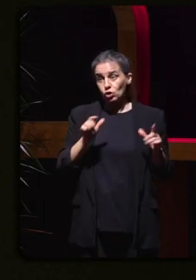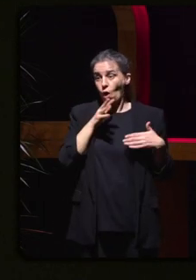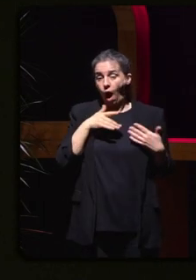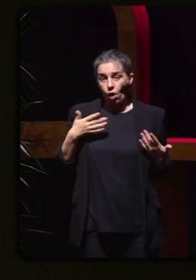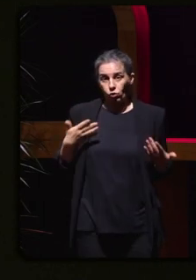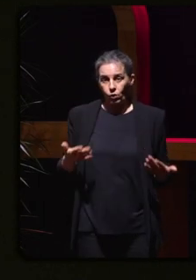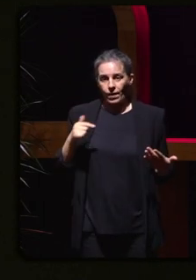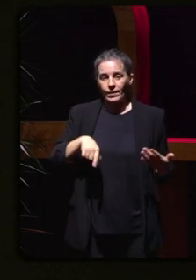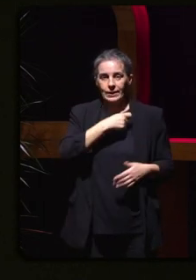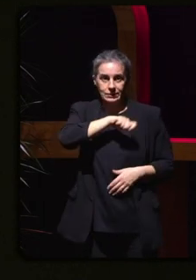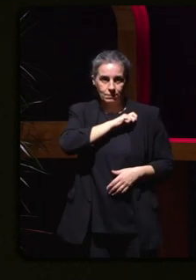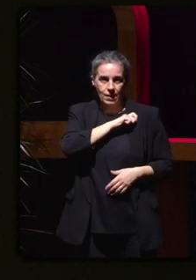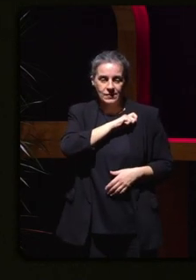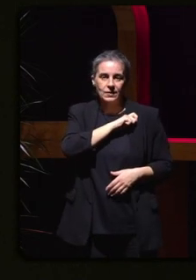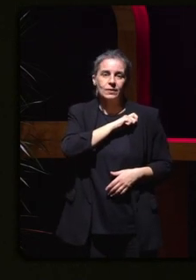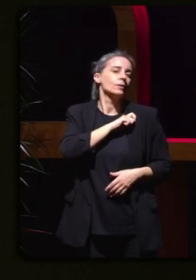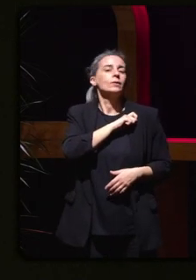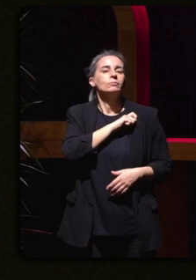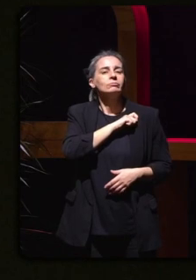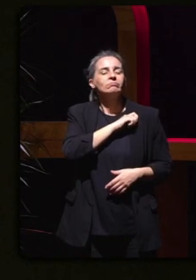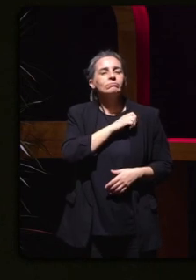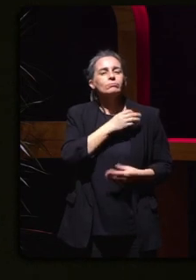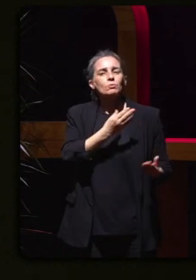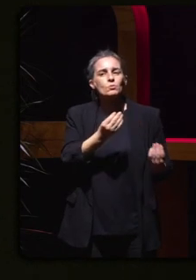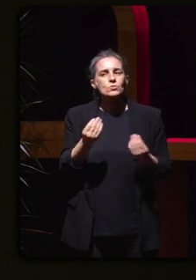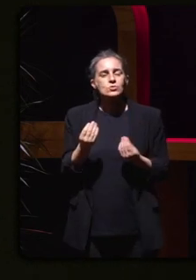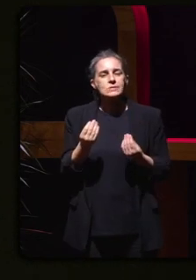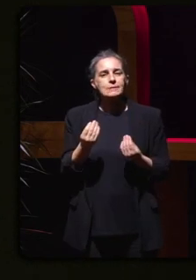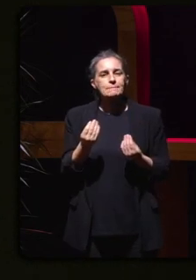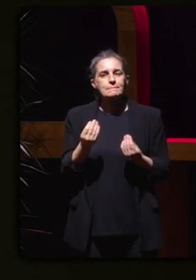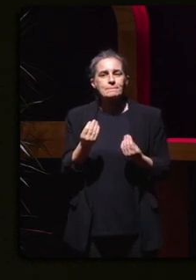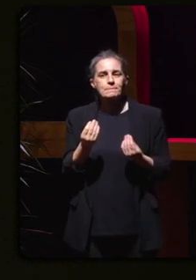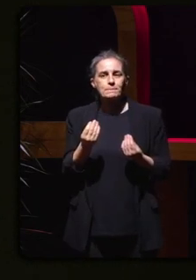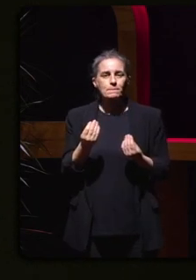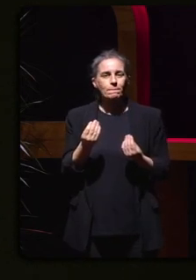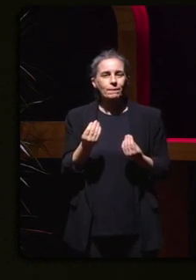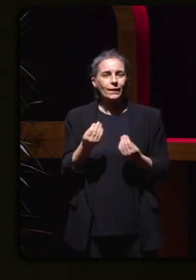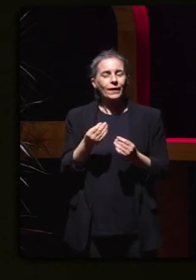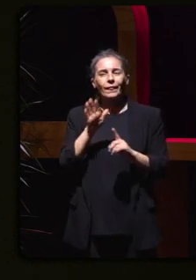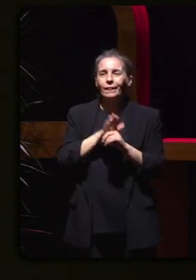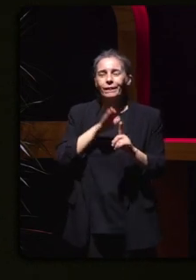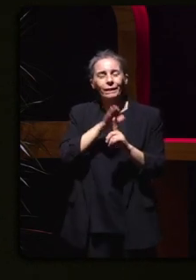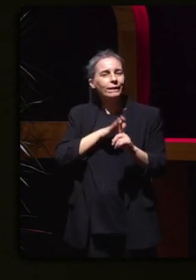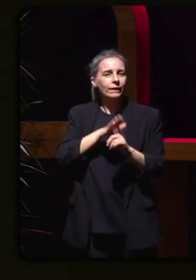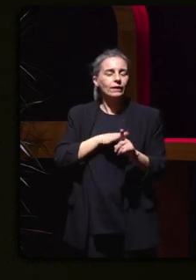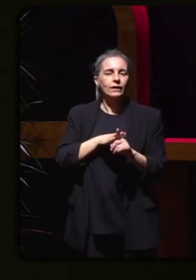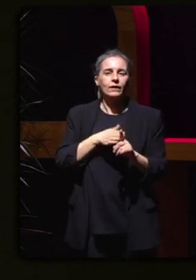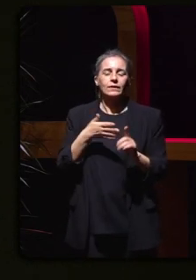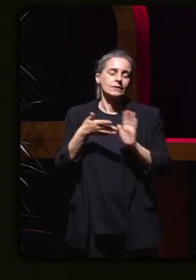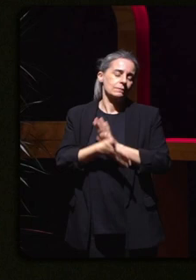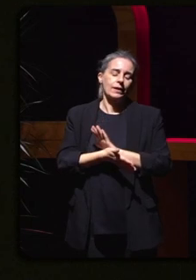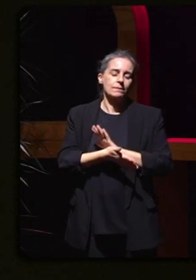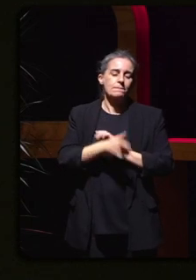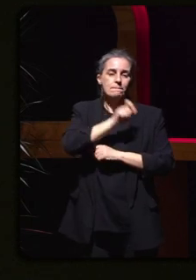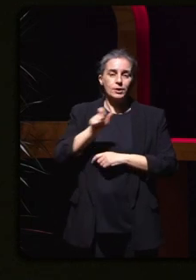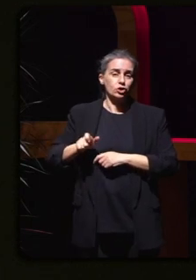en España es muy o en muchos sentidos es muy adanista primero porque está llevada a cabo por gente